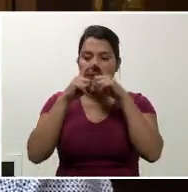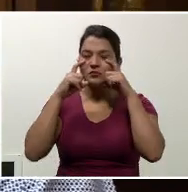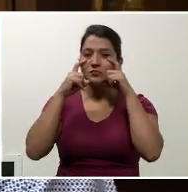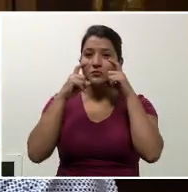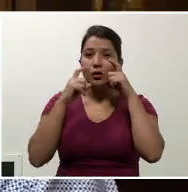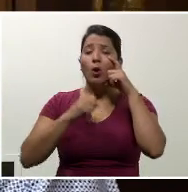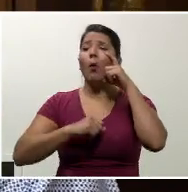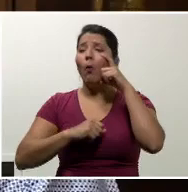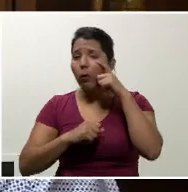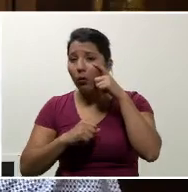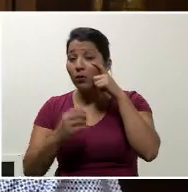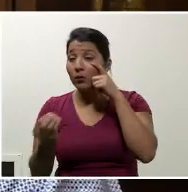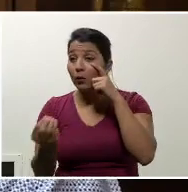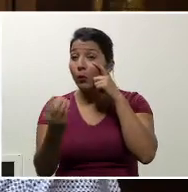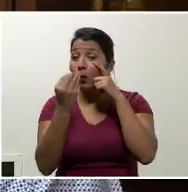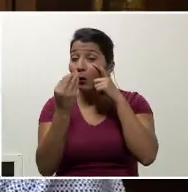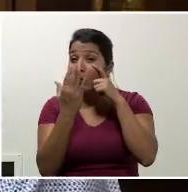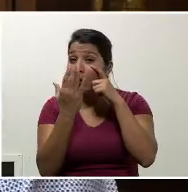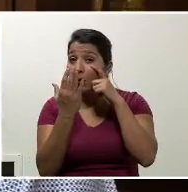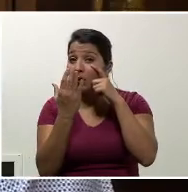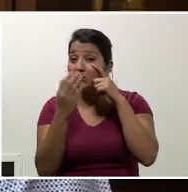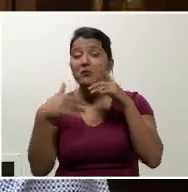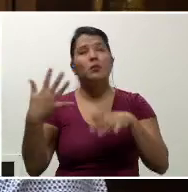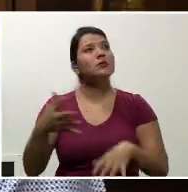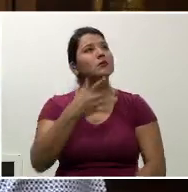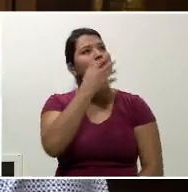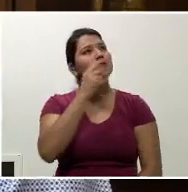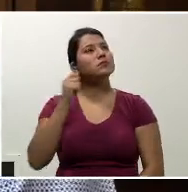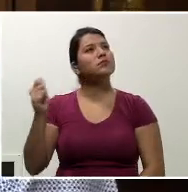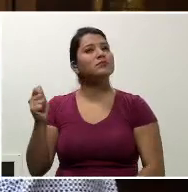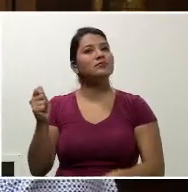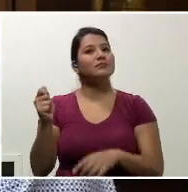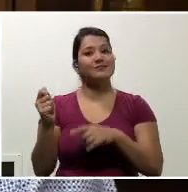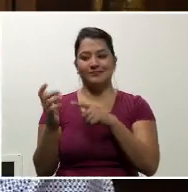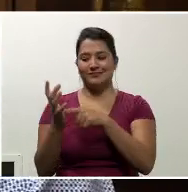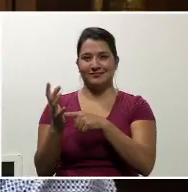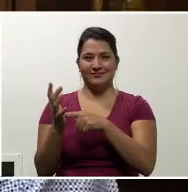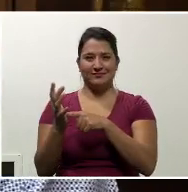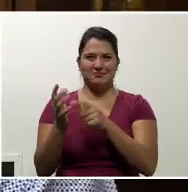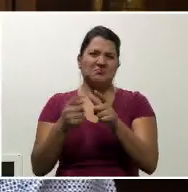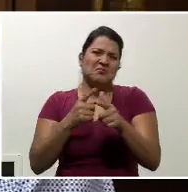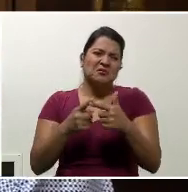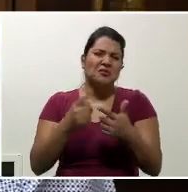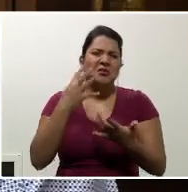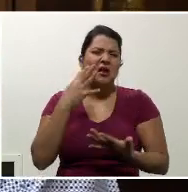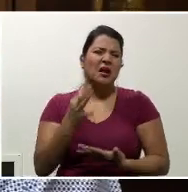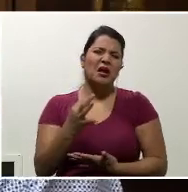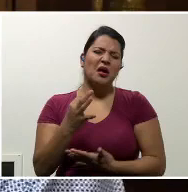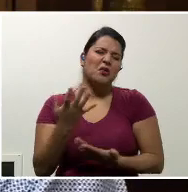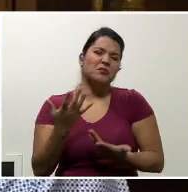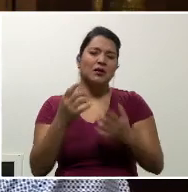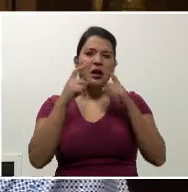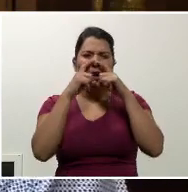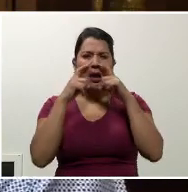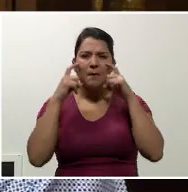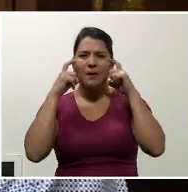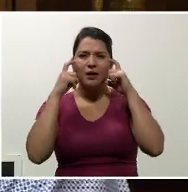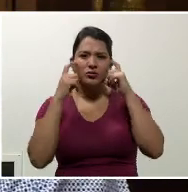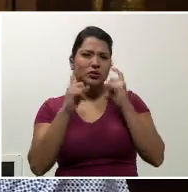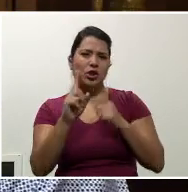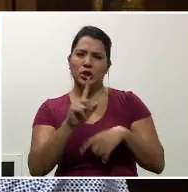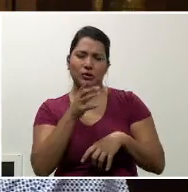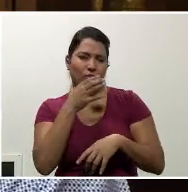una autoinoculación, o sea, un autocontagio. Para fines prácticos, David, la mascarilla no